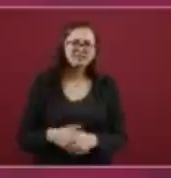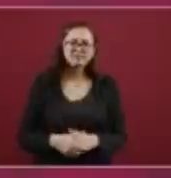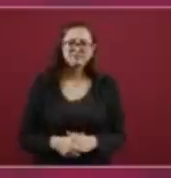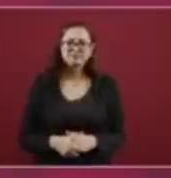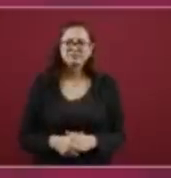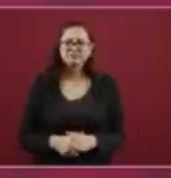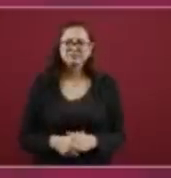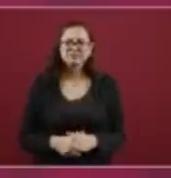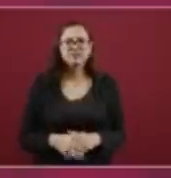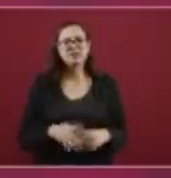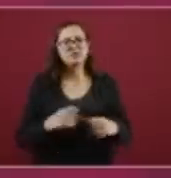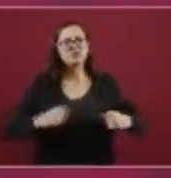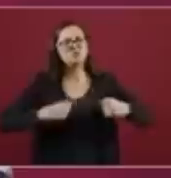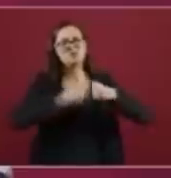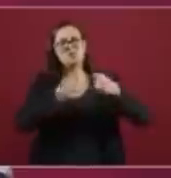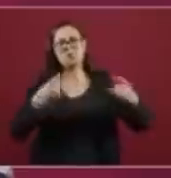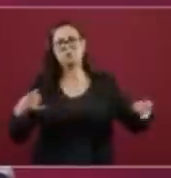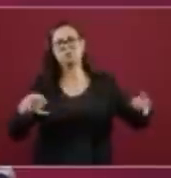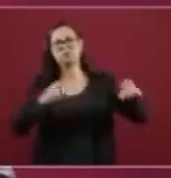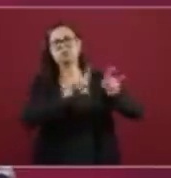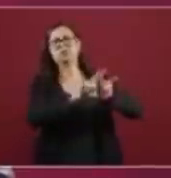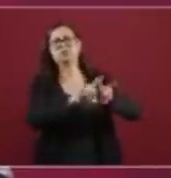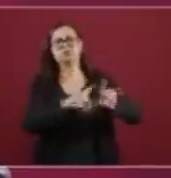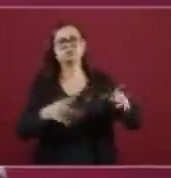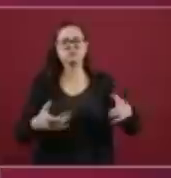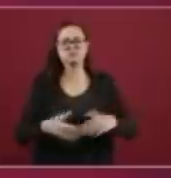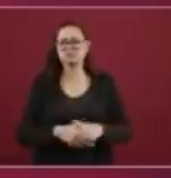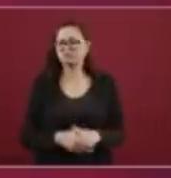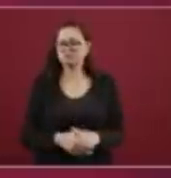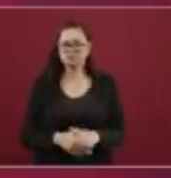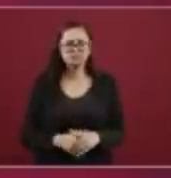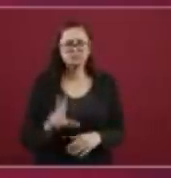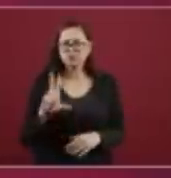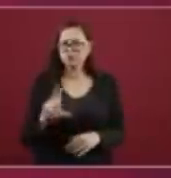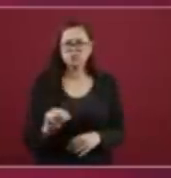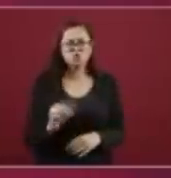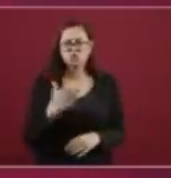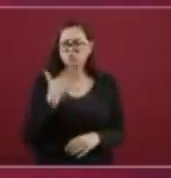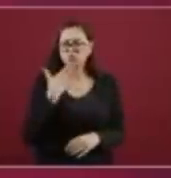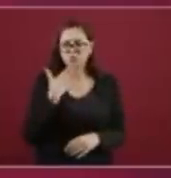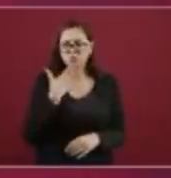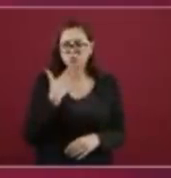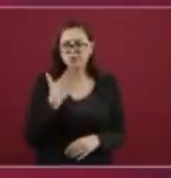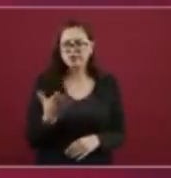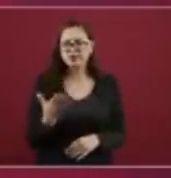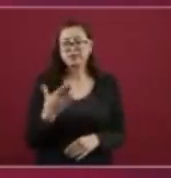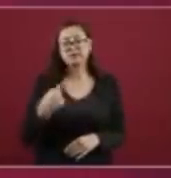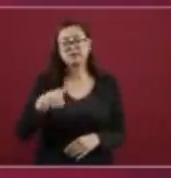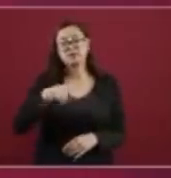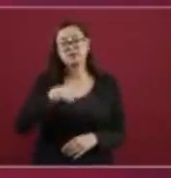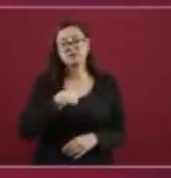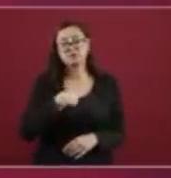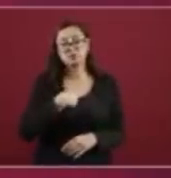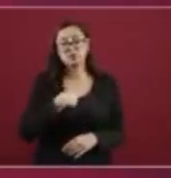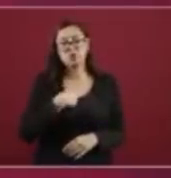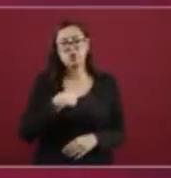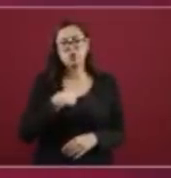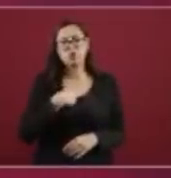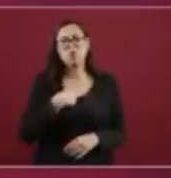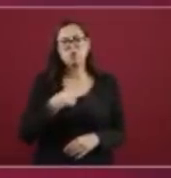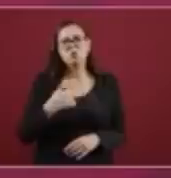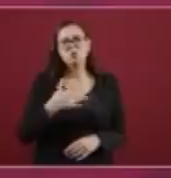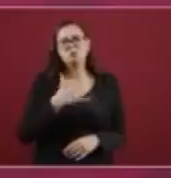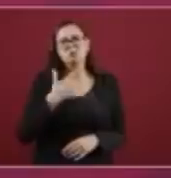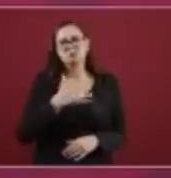el cierre de fronteras. No es lo más recomendable. Yo celebro que ya el gobierno de